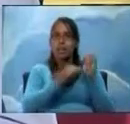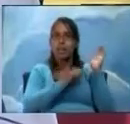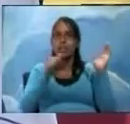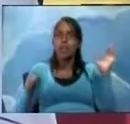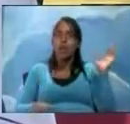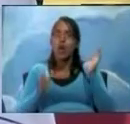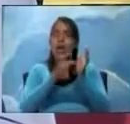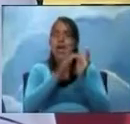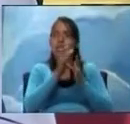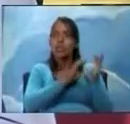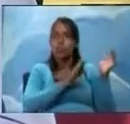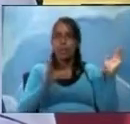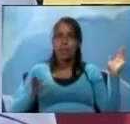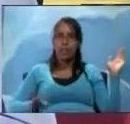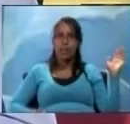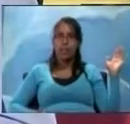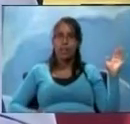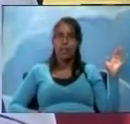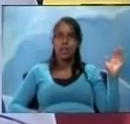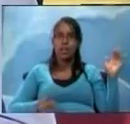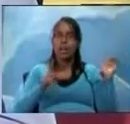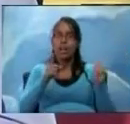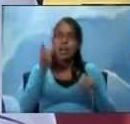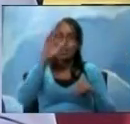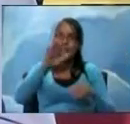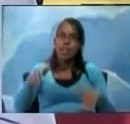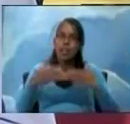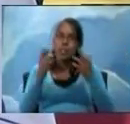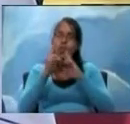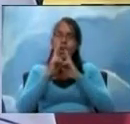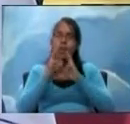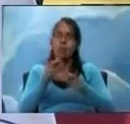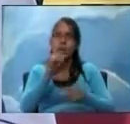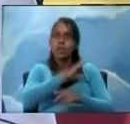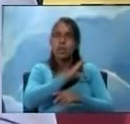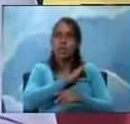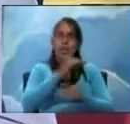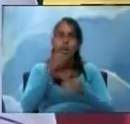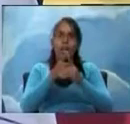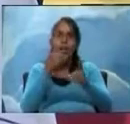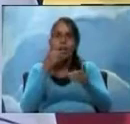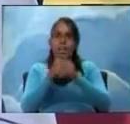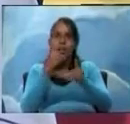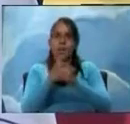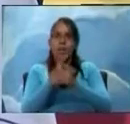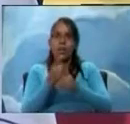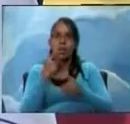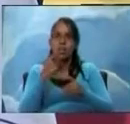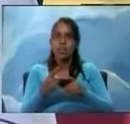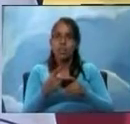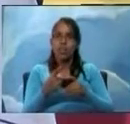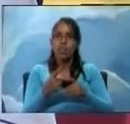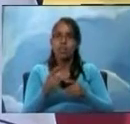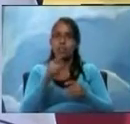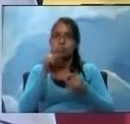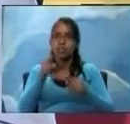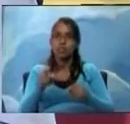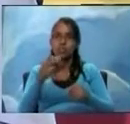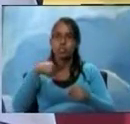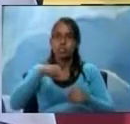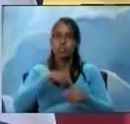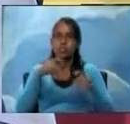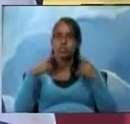Señor Jesucristo le está dando la respuesta a su discípulo, diciéndole, por eso que